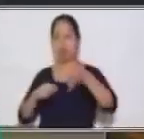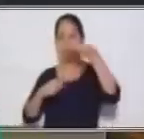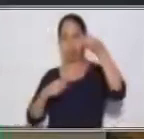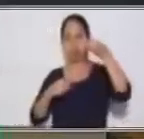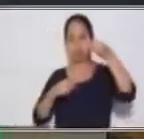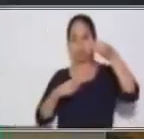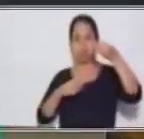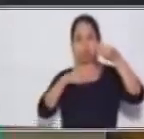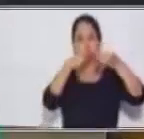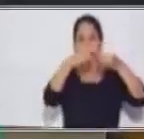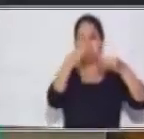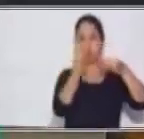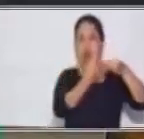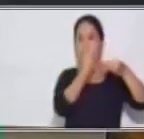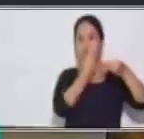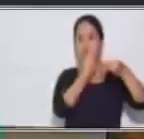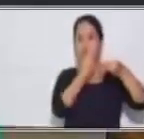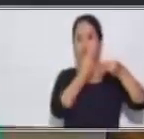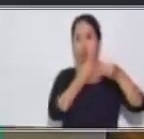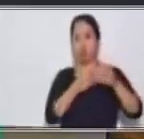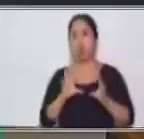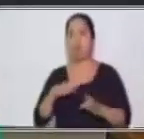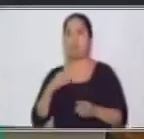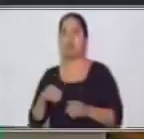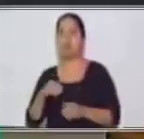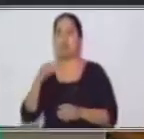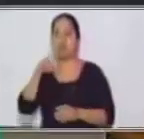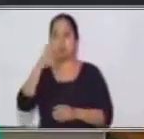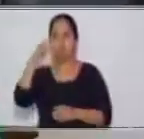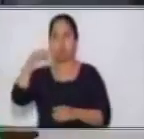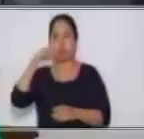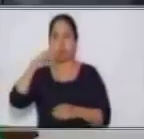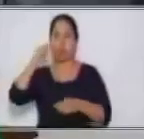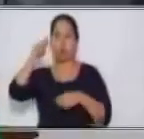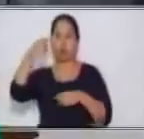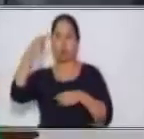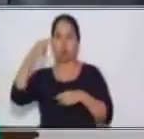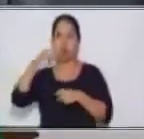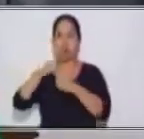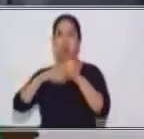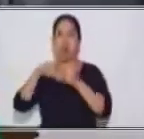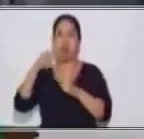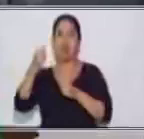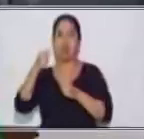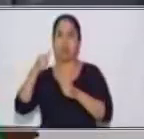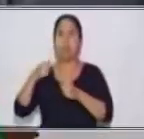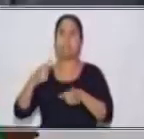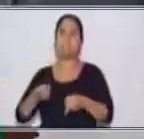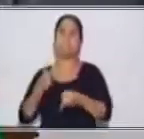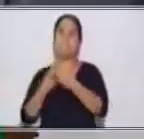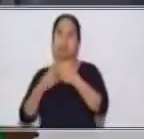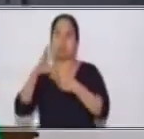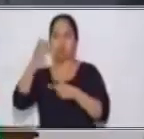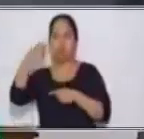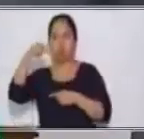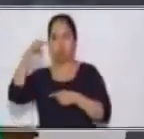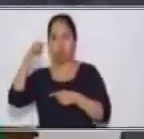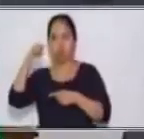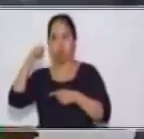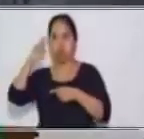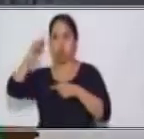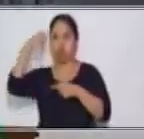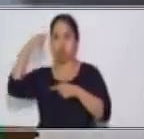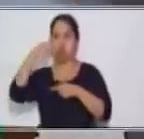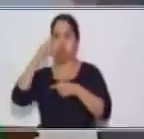la identidad seno cuadrado de alfa más coseno cuadrado de alfa va a ser igual a 1.